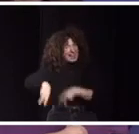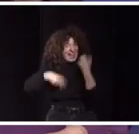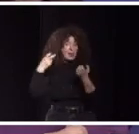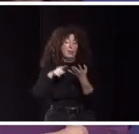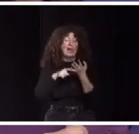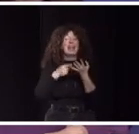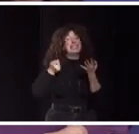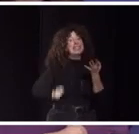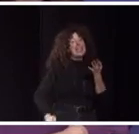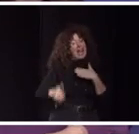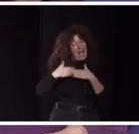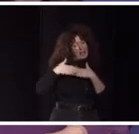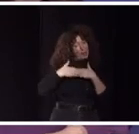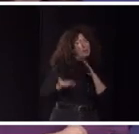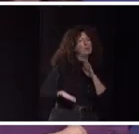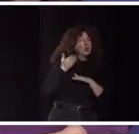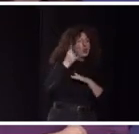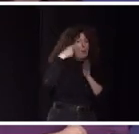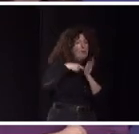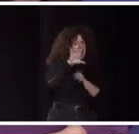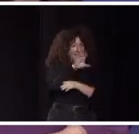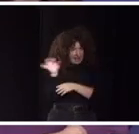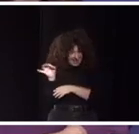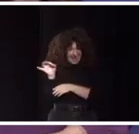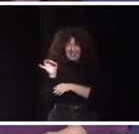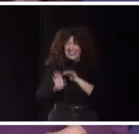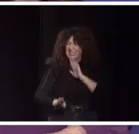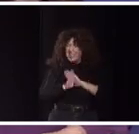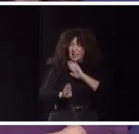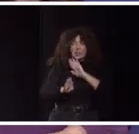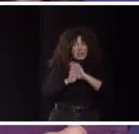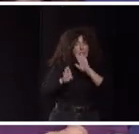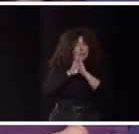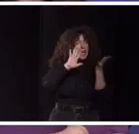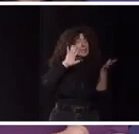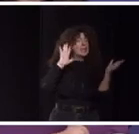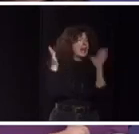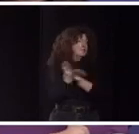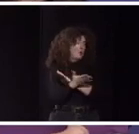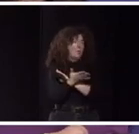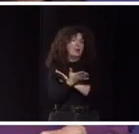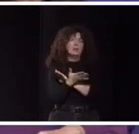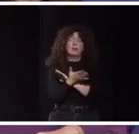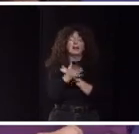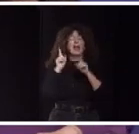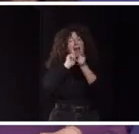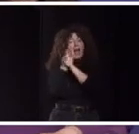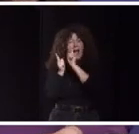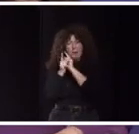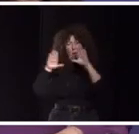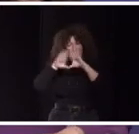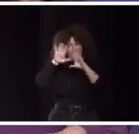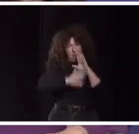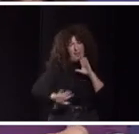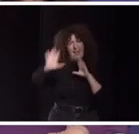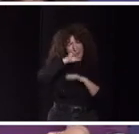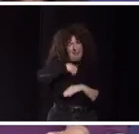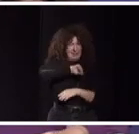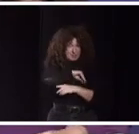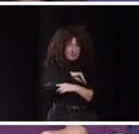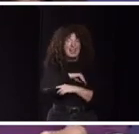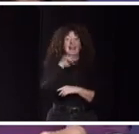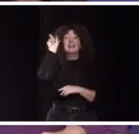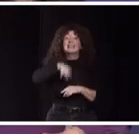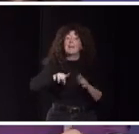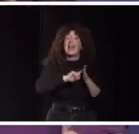a 1.500 euros, para continuar transformando las transformaciones y los cambios feministas en este país, para hacer una